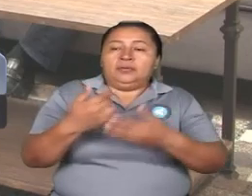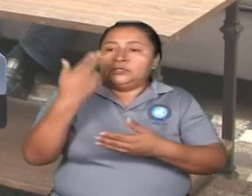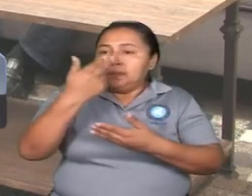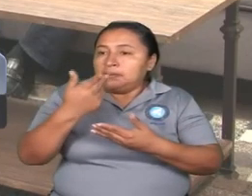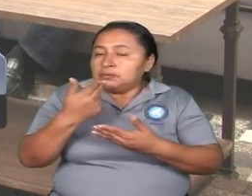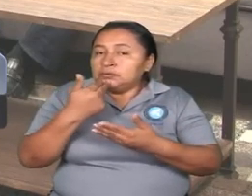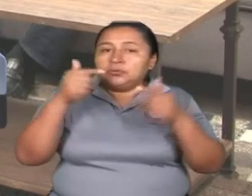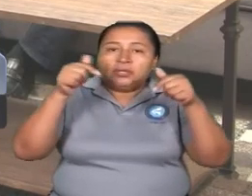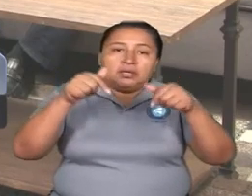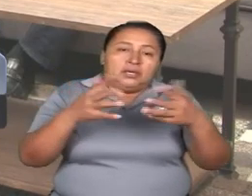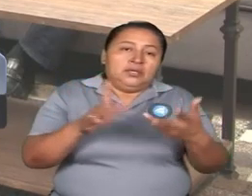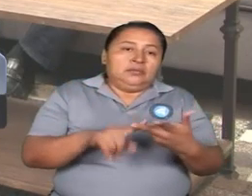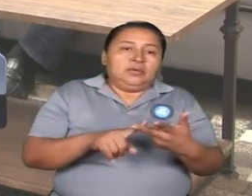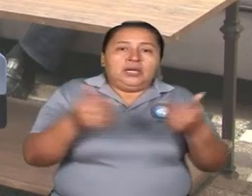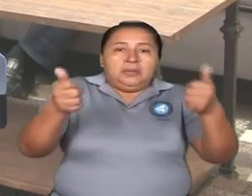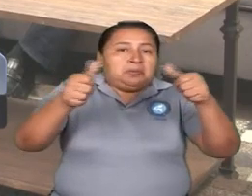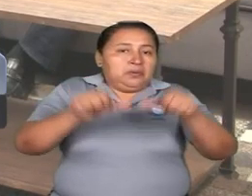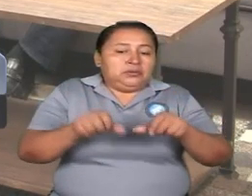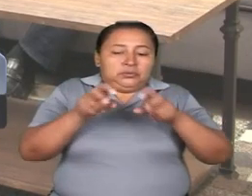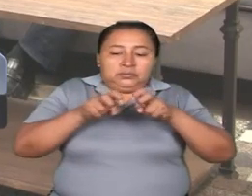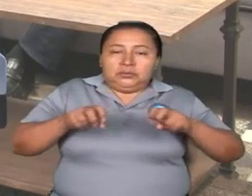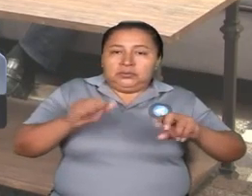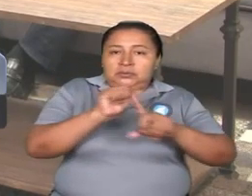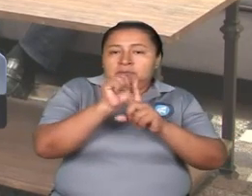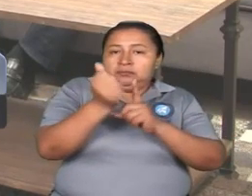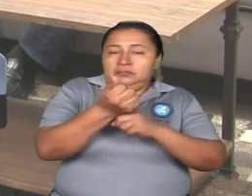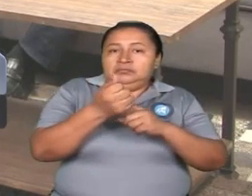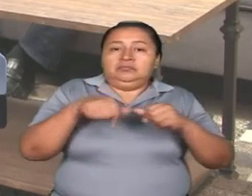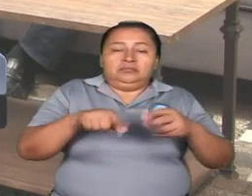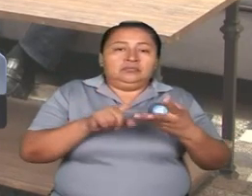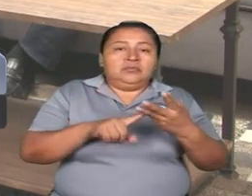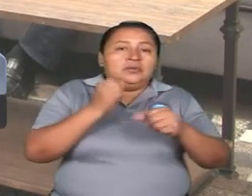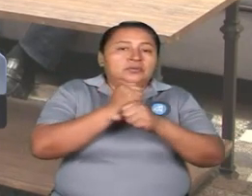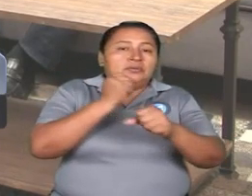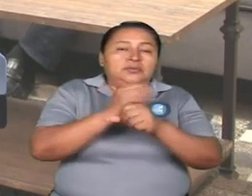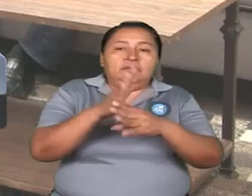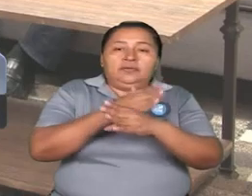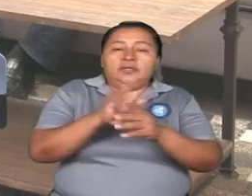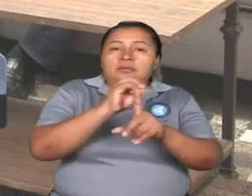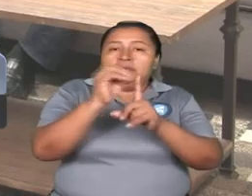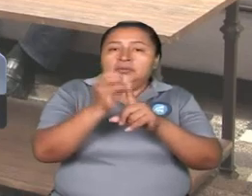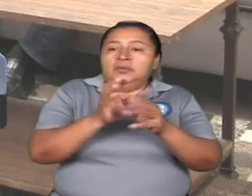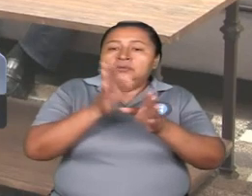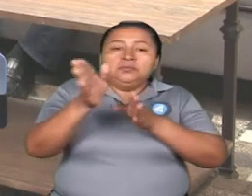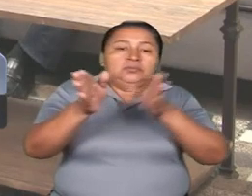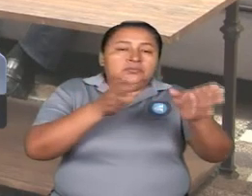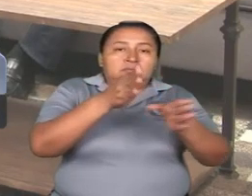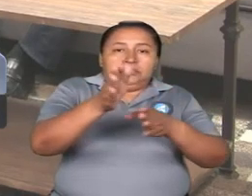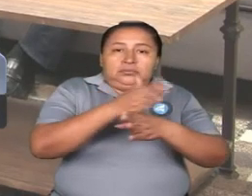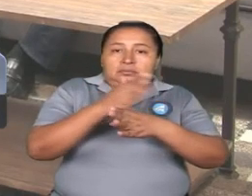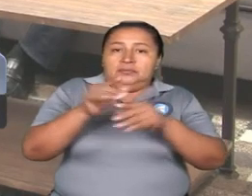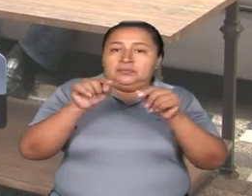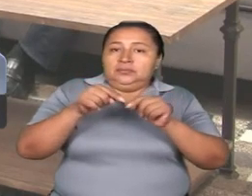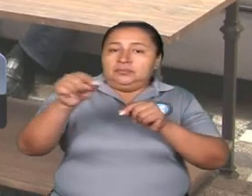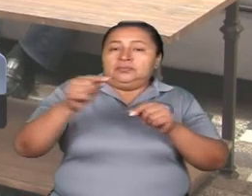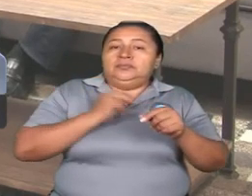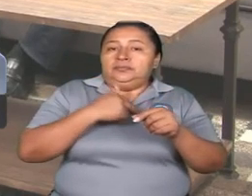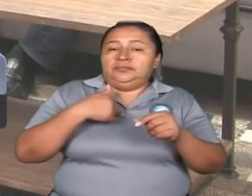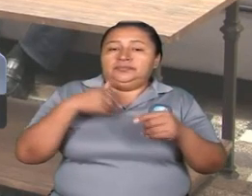acá, en la aprobación en el plenario, en nuestro trabajo en los distintos organismos en el territorio, que